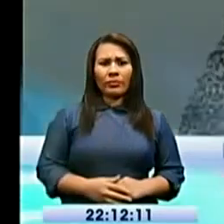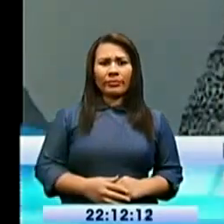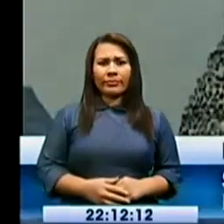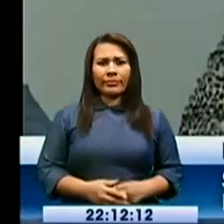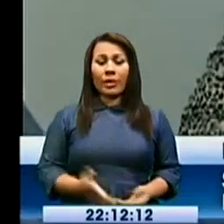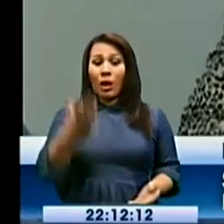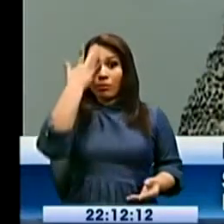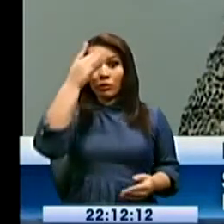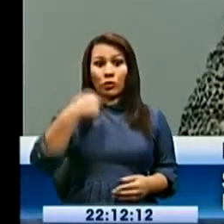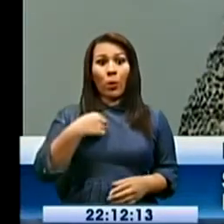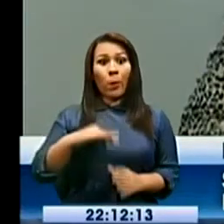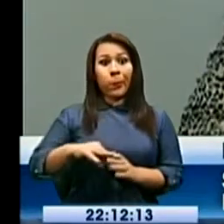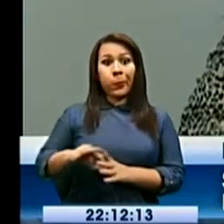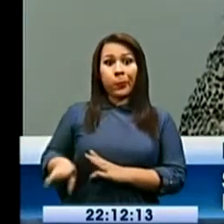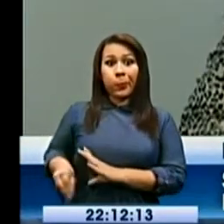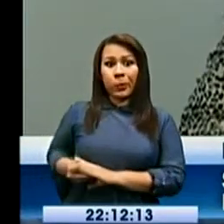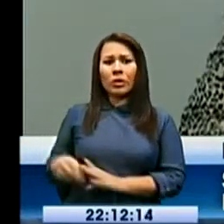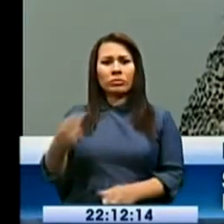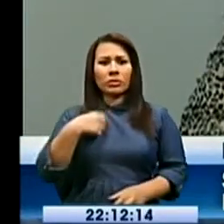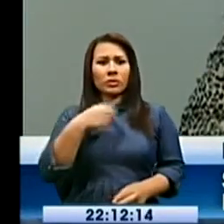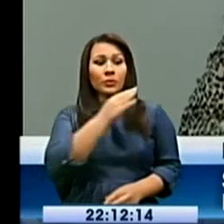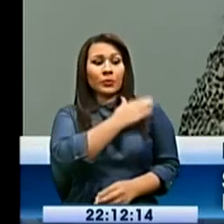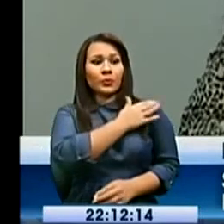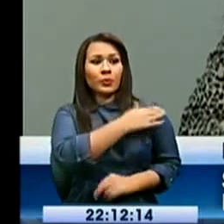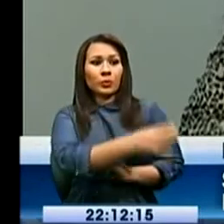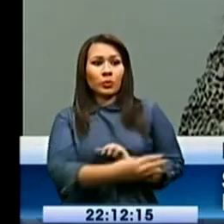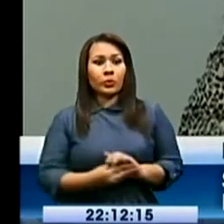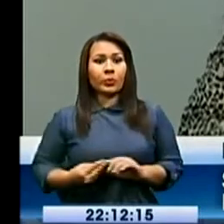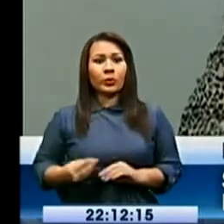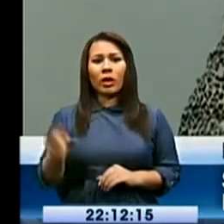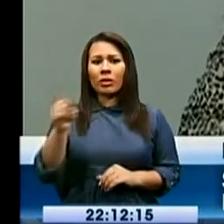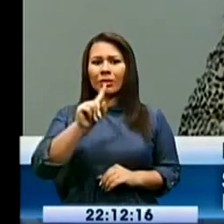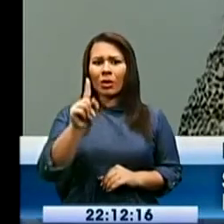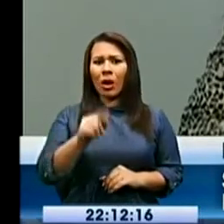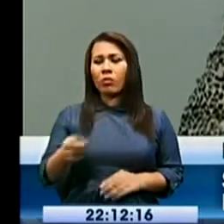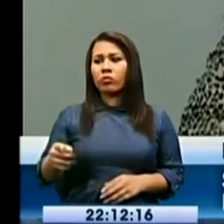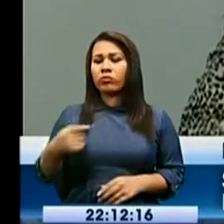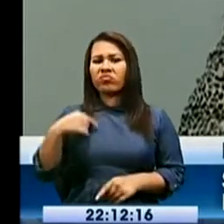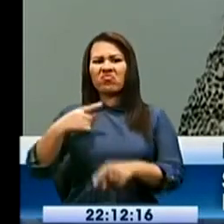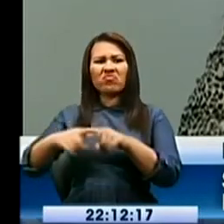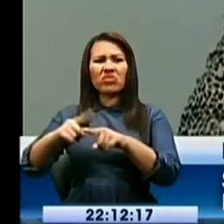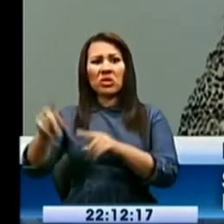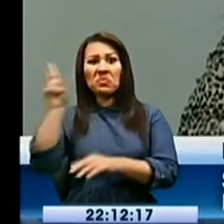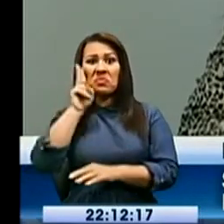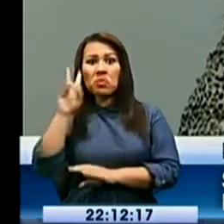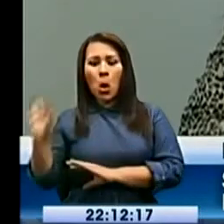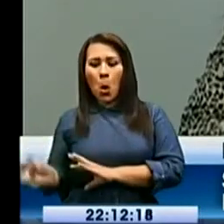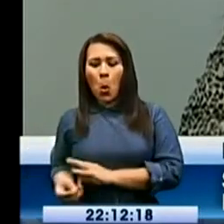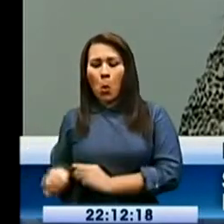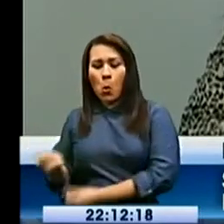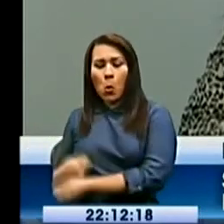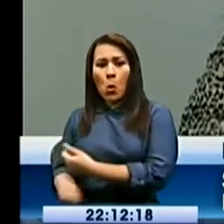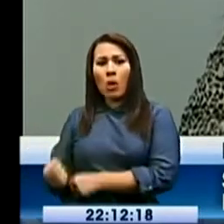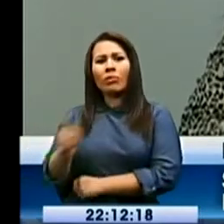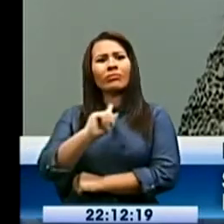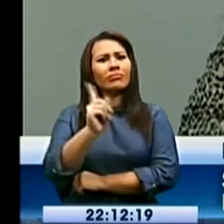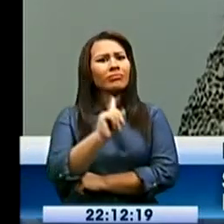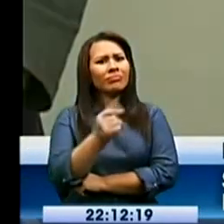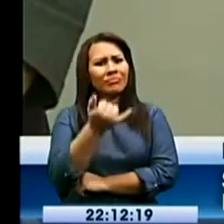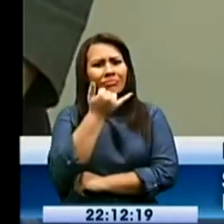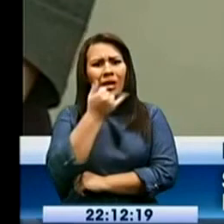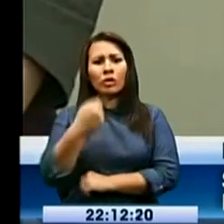Porque ahí no se lava dinero, ahí no van recursos de la corrupción, ahí no van recursos de ninguna